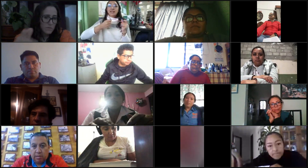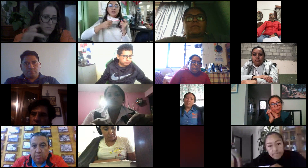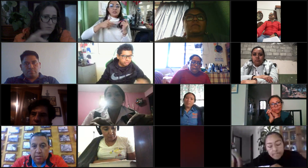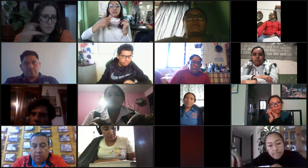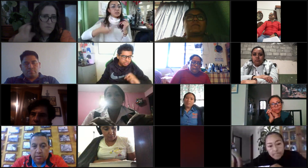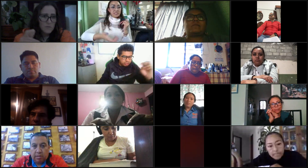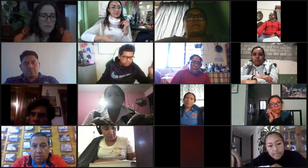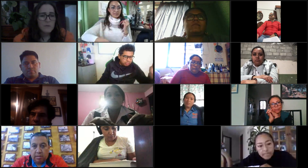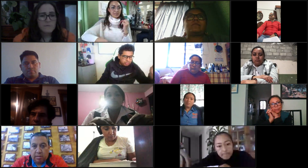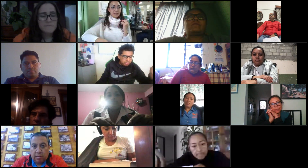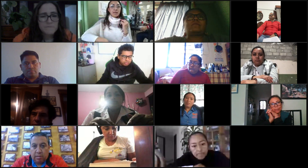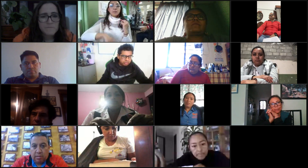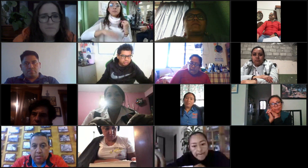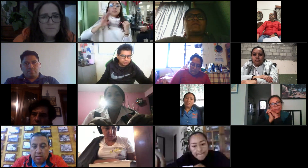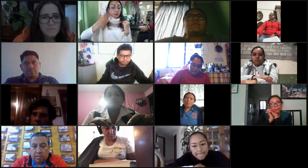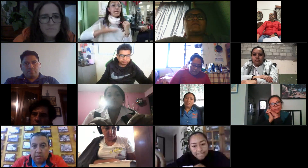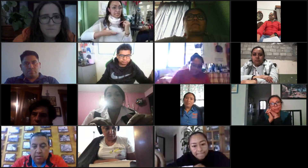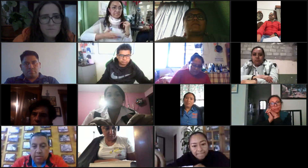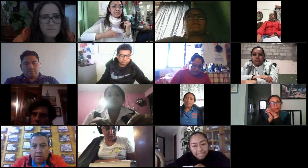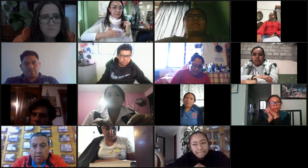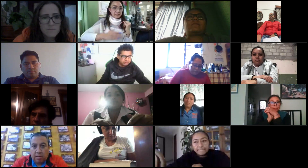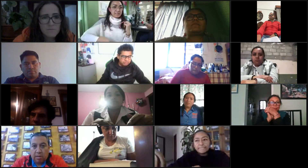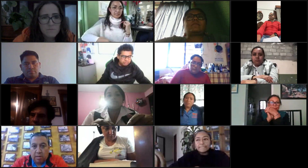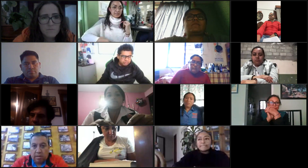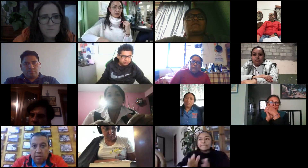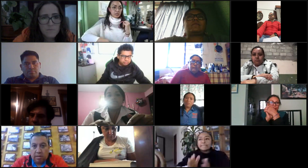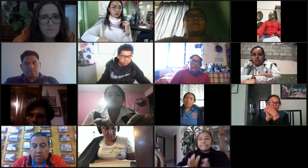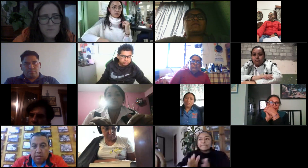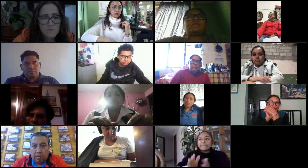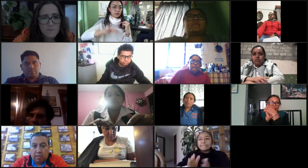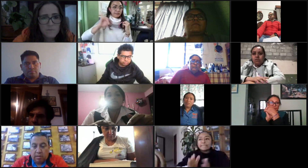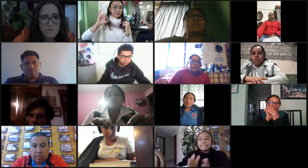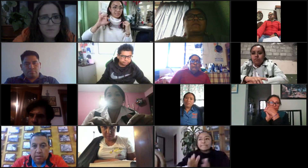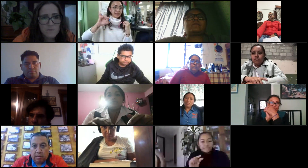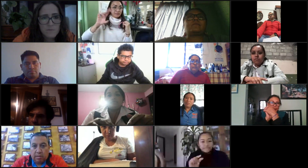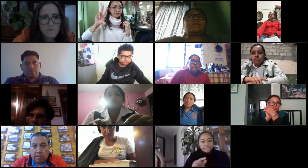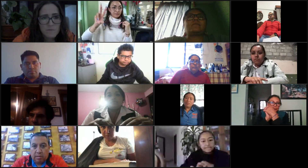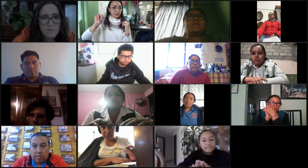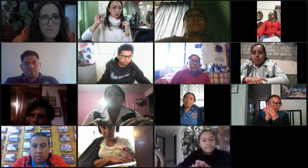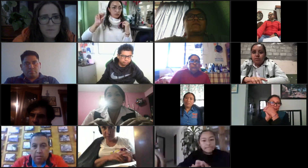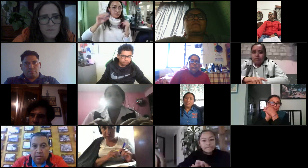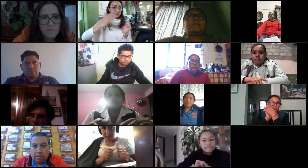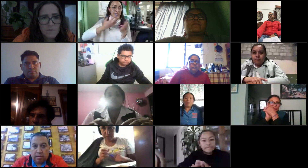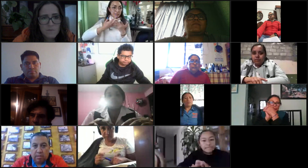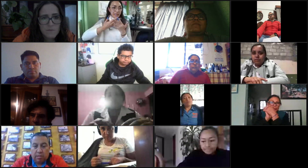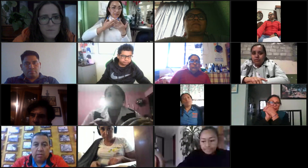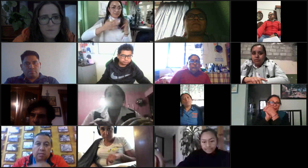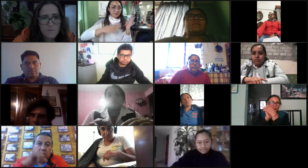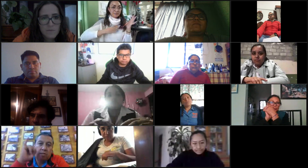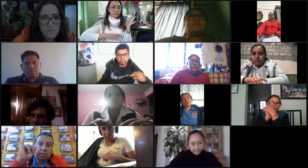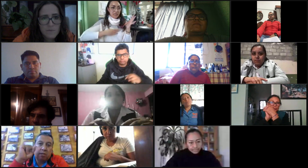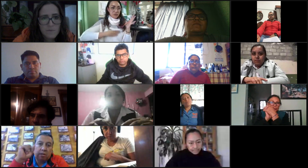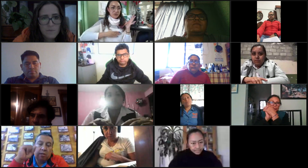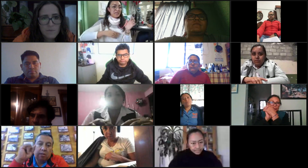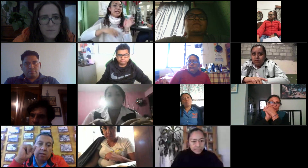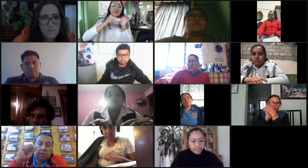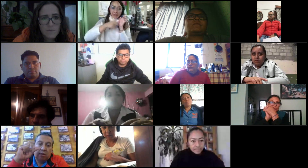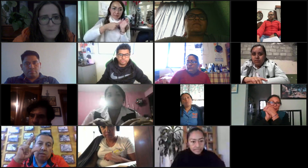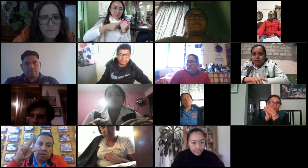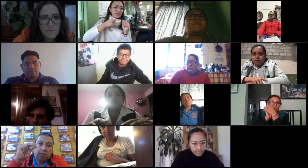desde cosas muy sencillas. Enseñen estas señas a sus alumnos. Sí, no, espera,